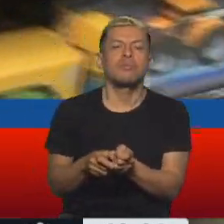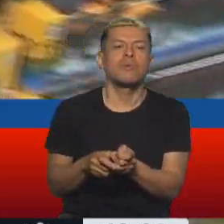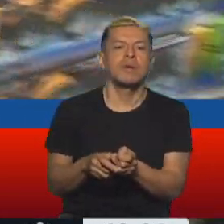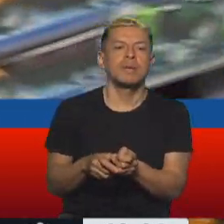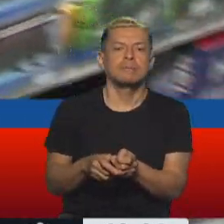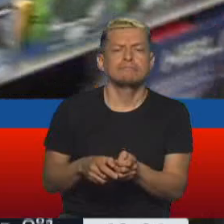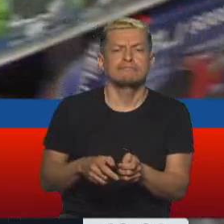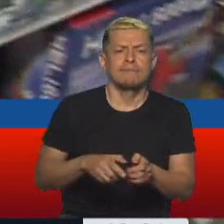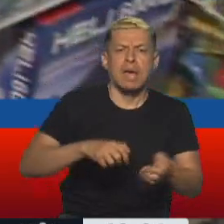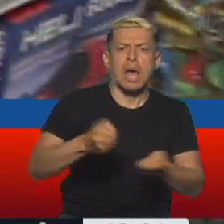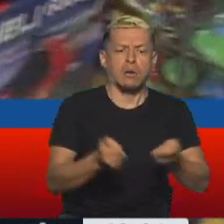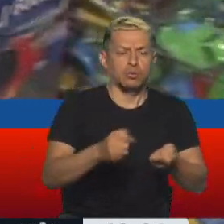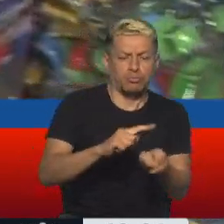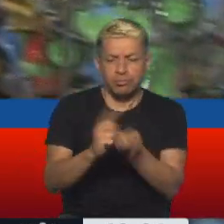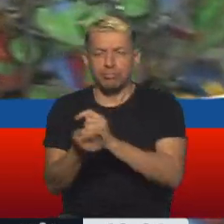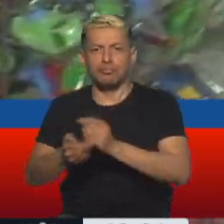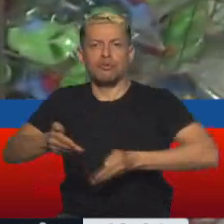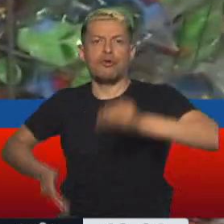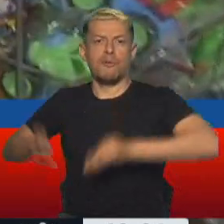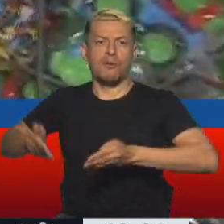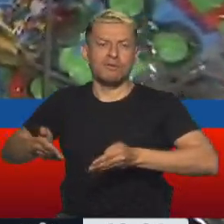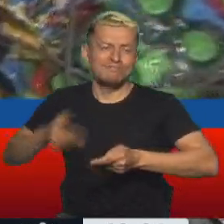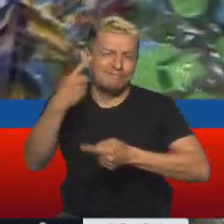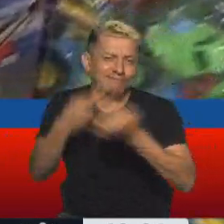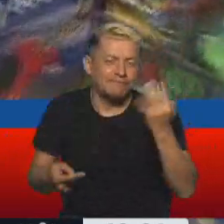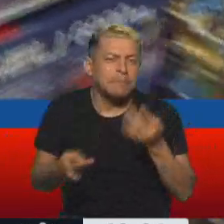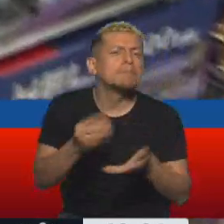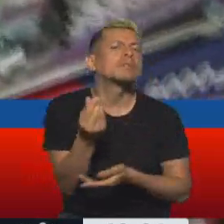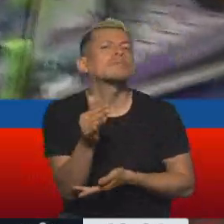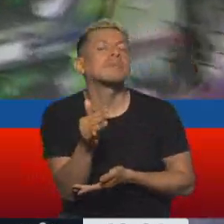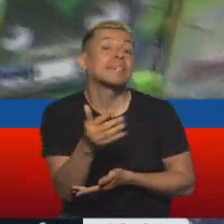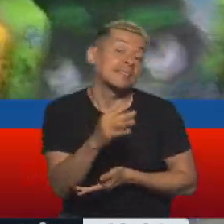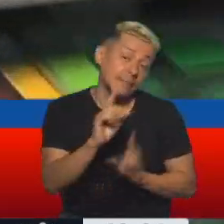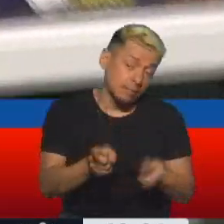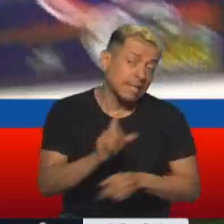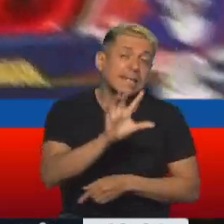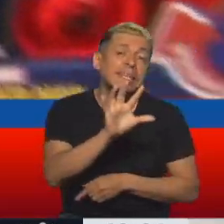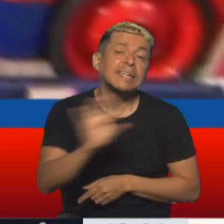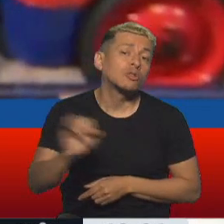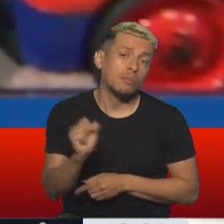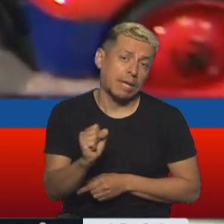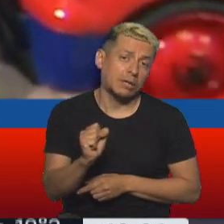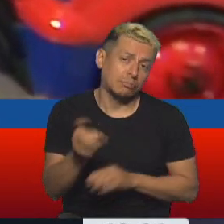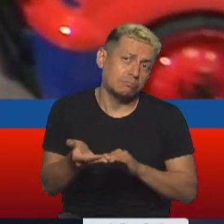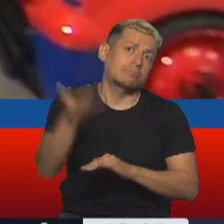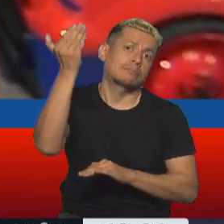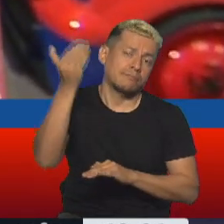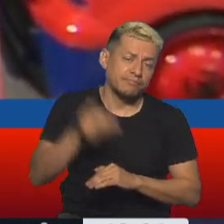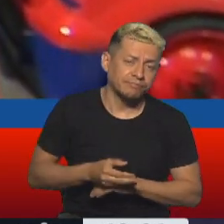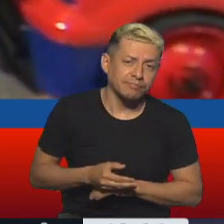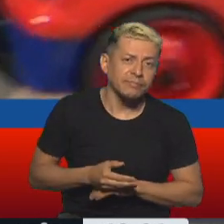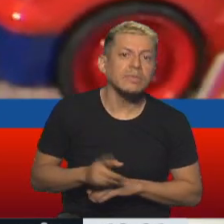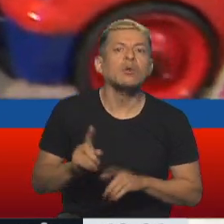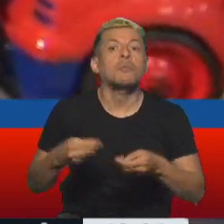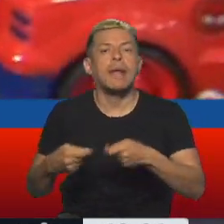transforman. Hoy en día todos juegan con todo. ¿Y de qué precio estamos hablando? También, mínima y máxima. Desde 500 pesos en adelante y obviamente hay autos plásticos de